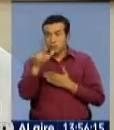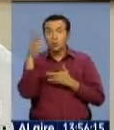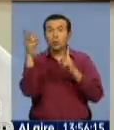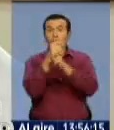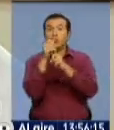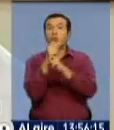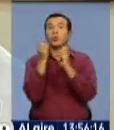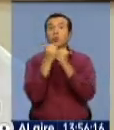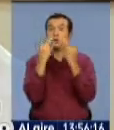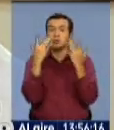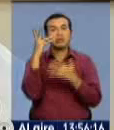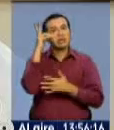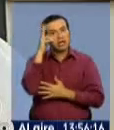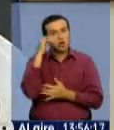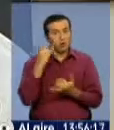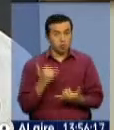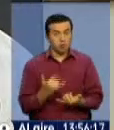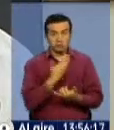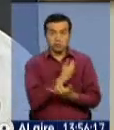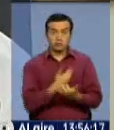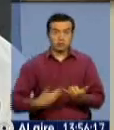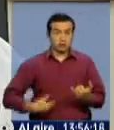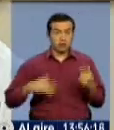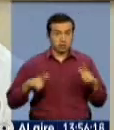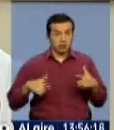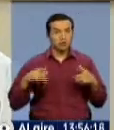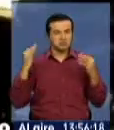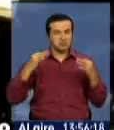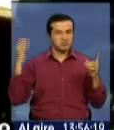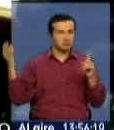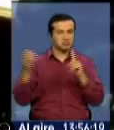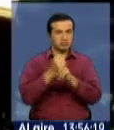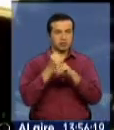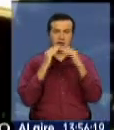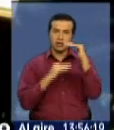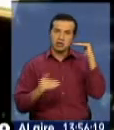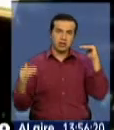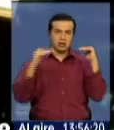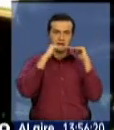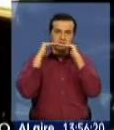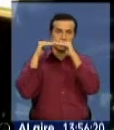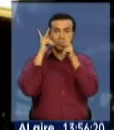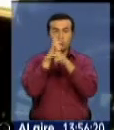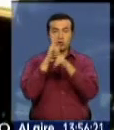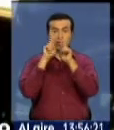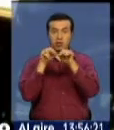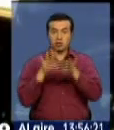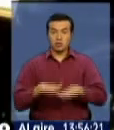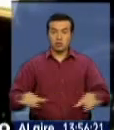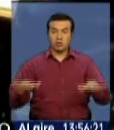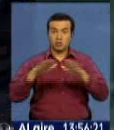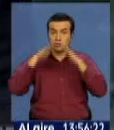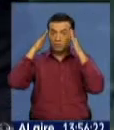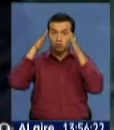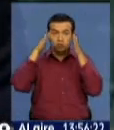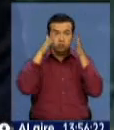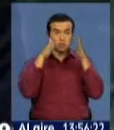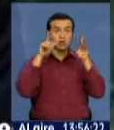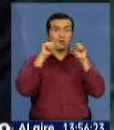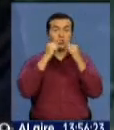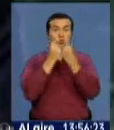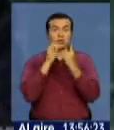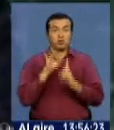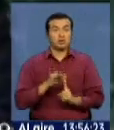yo creo que este viaje del presidente Moreno va a traer logros. Equidad, defensa del medio ambiente y atención prioritaria a